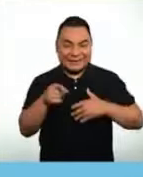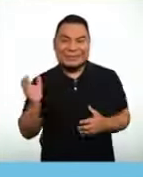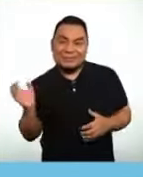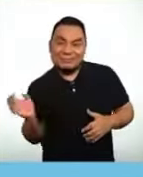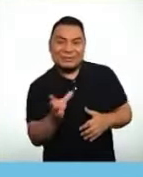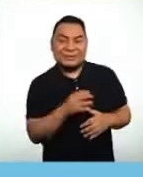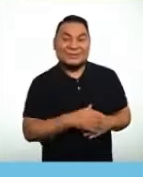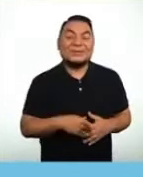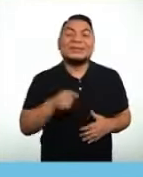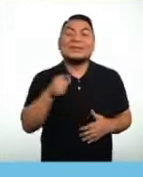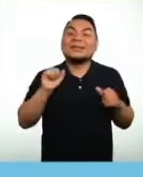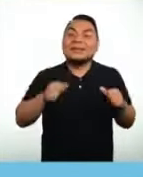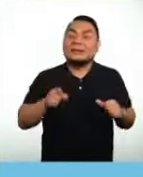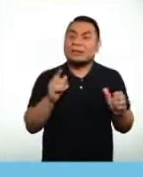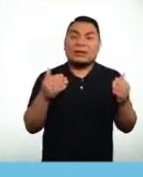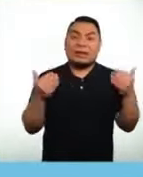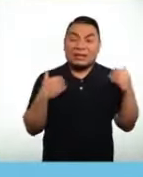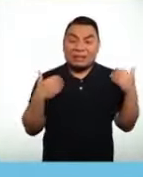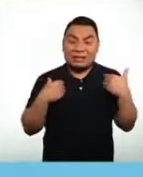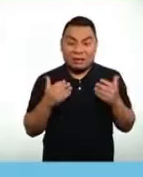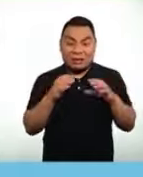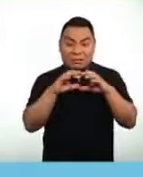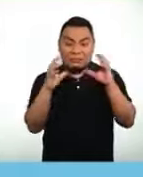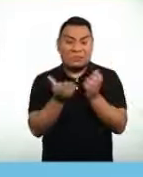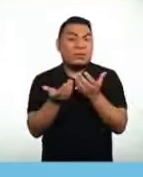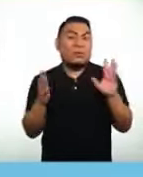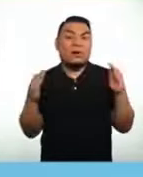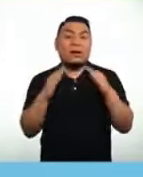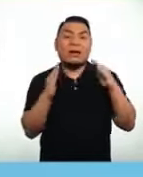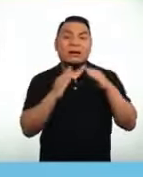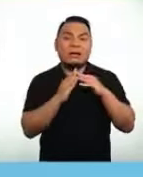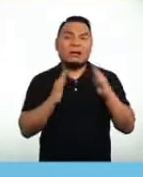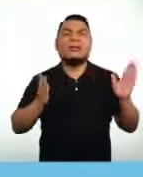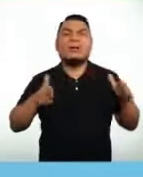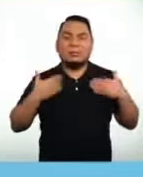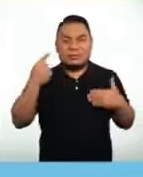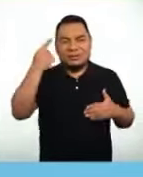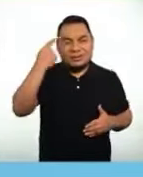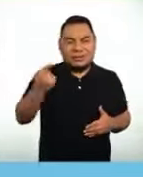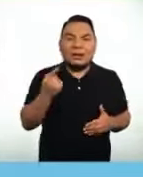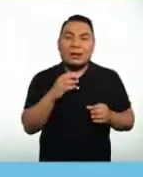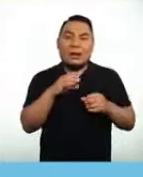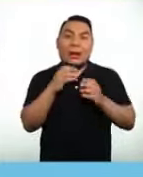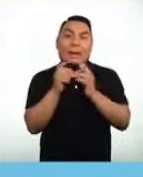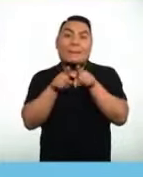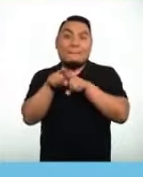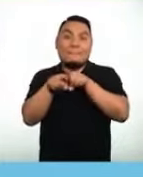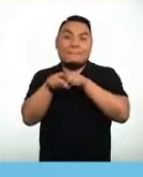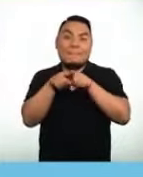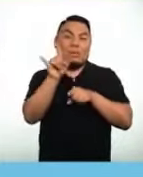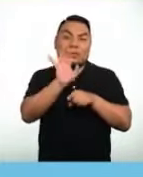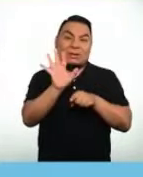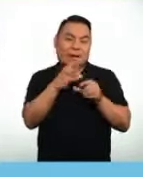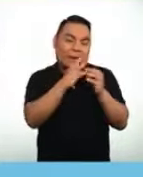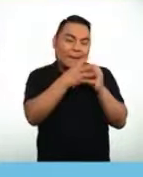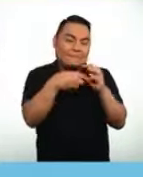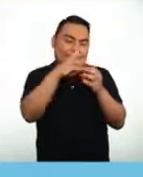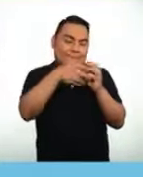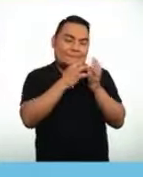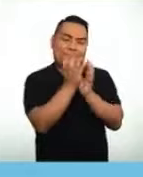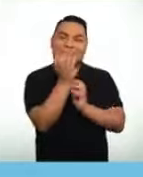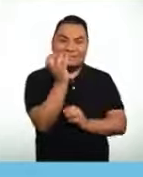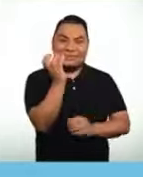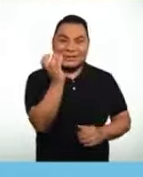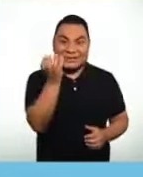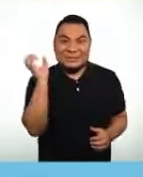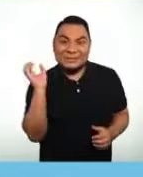cada lanzamiento. En caso no tengan una pelota en casa, pueden elaborar una con medias que ya no usen, por